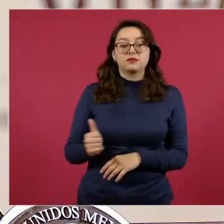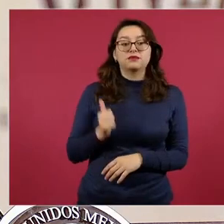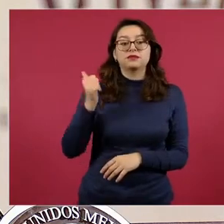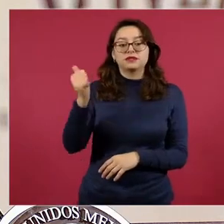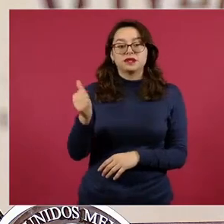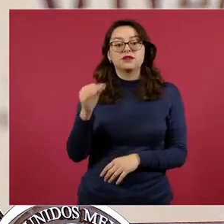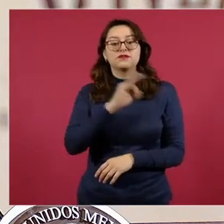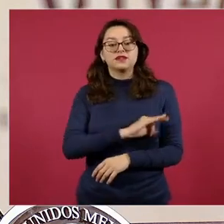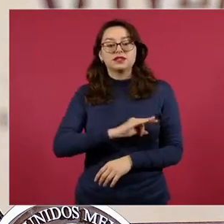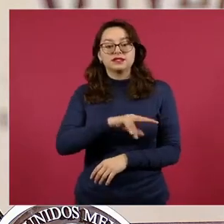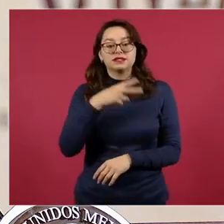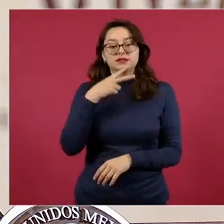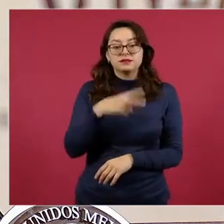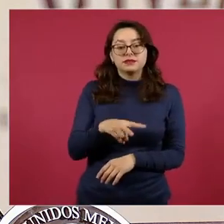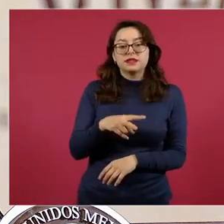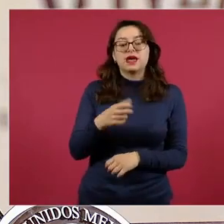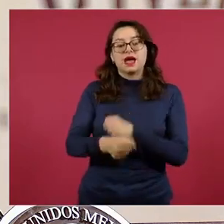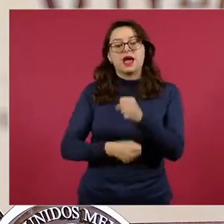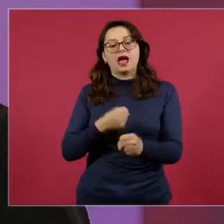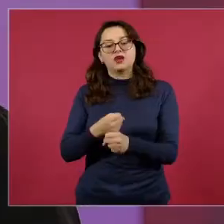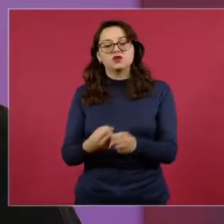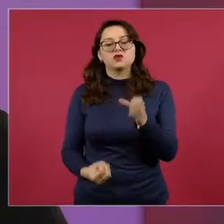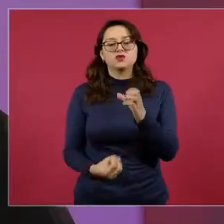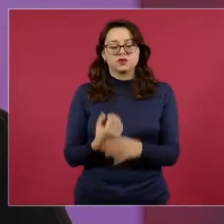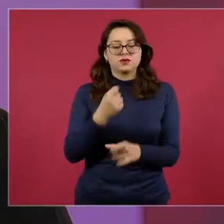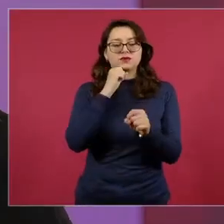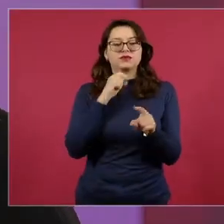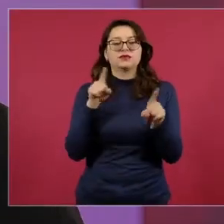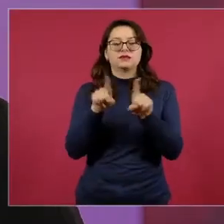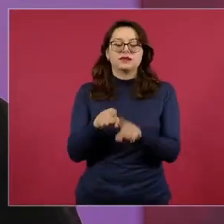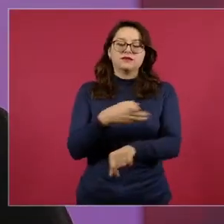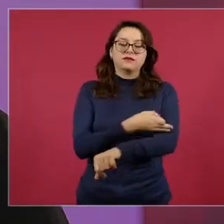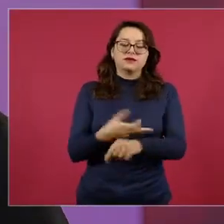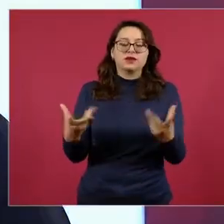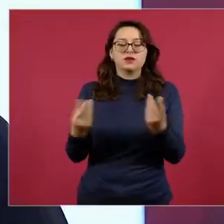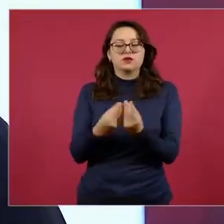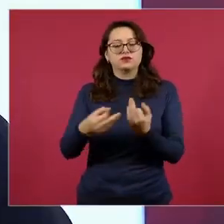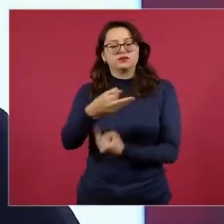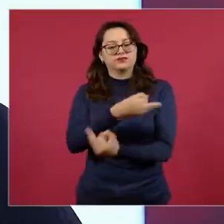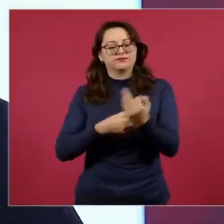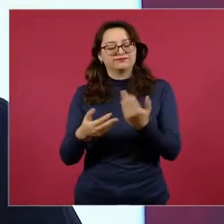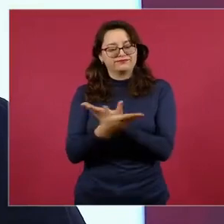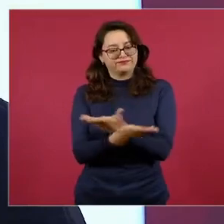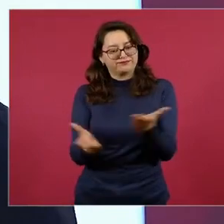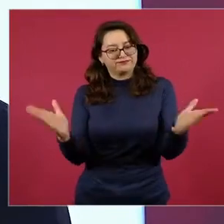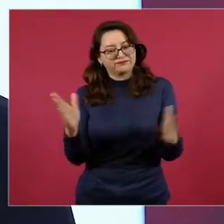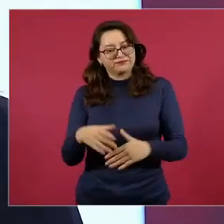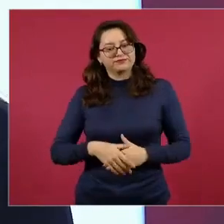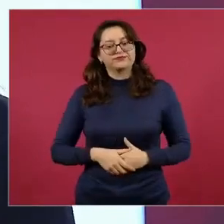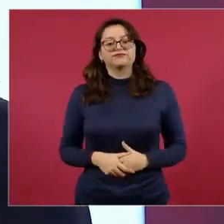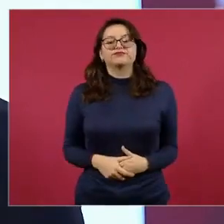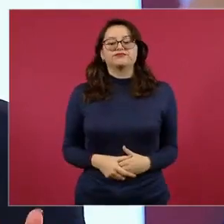también, que la pasen muy bien con toda su familia. Vamos a iniciar. Medios